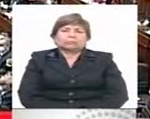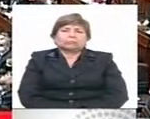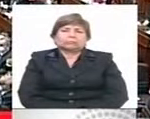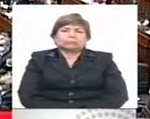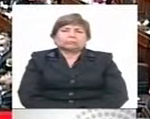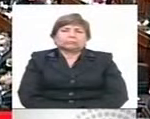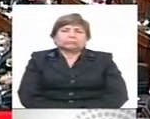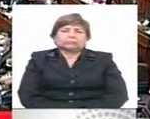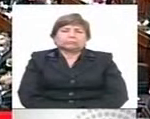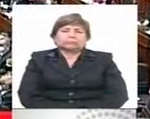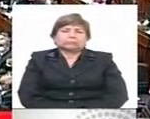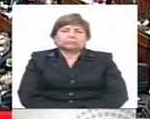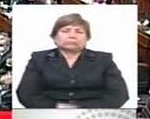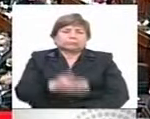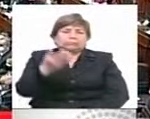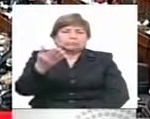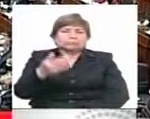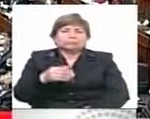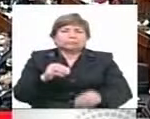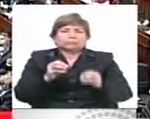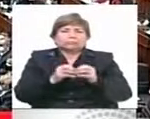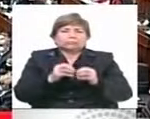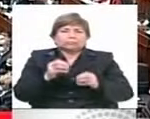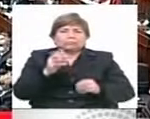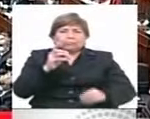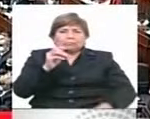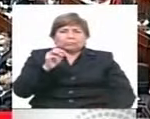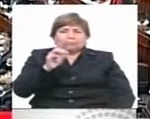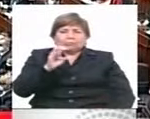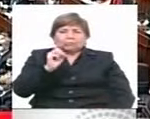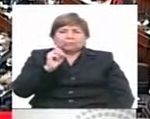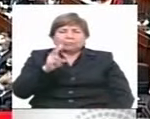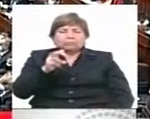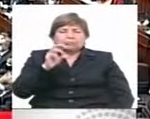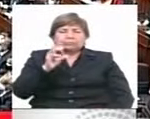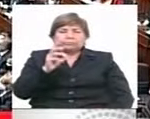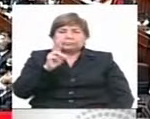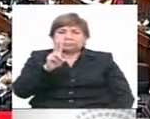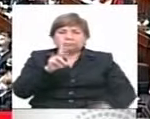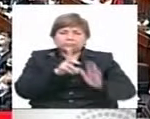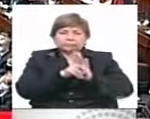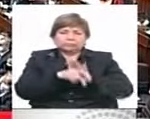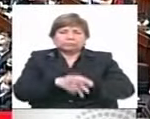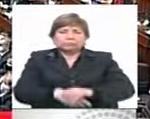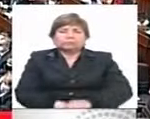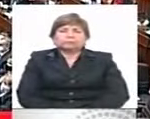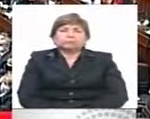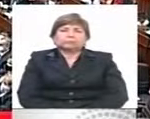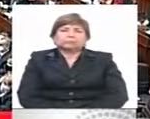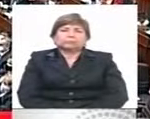Tiene la palabra la congresista Roseli Amorús por 2 minutos.